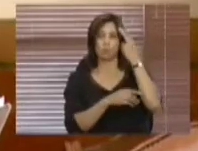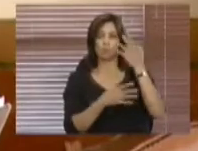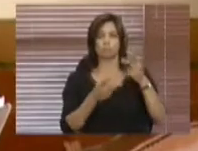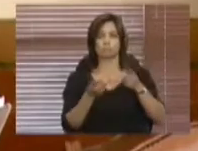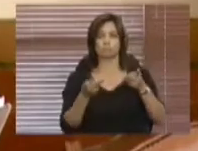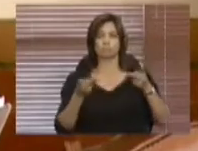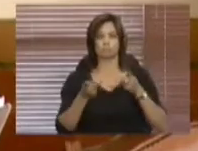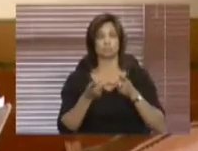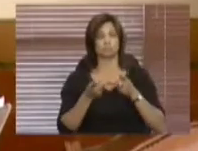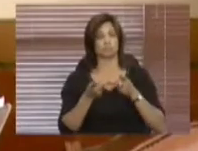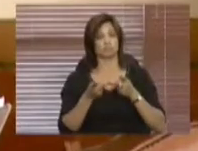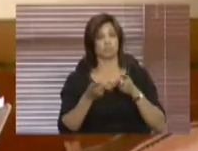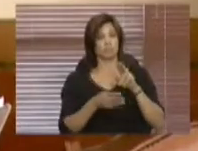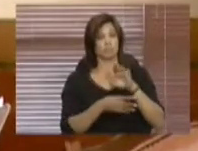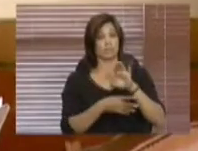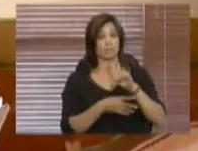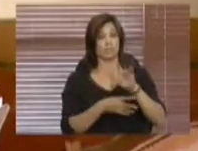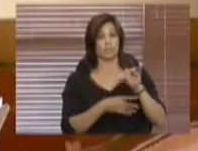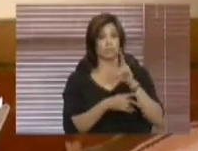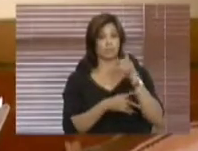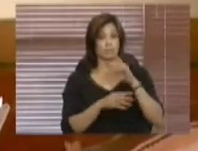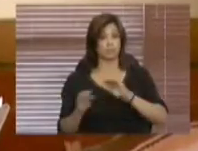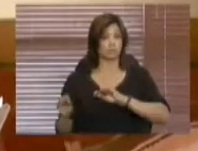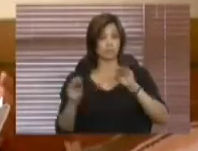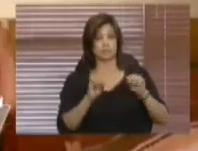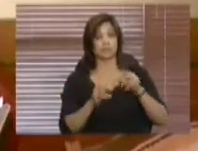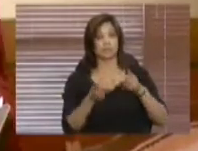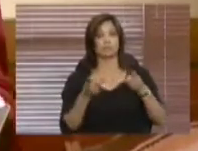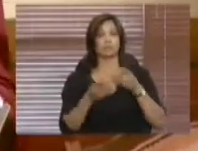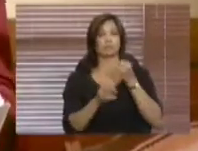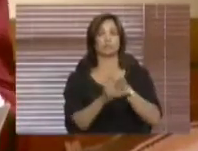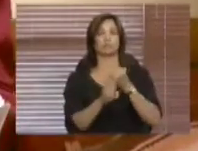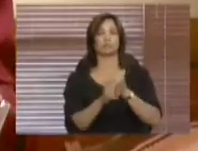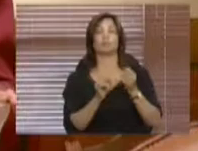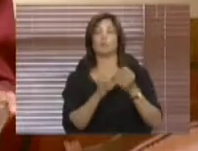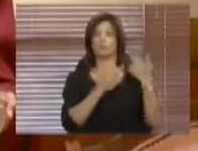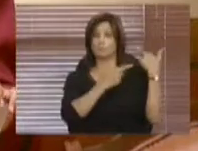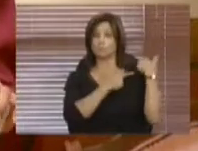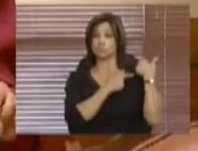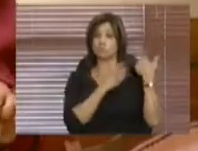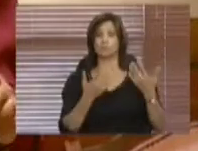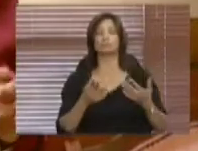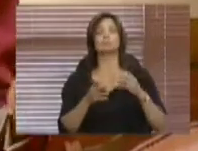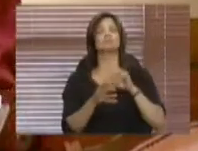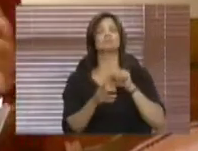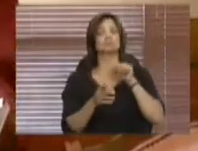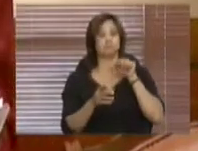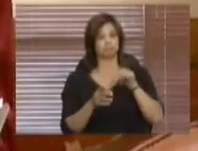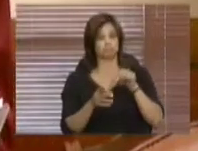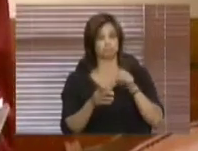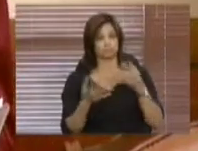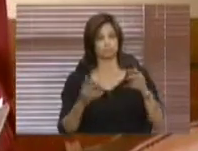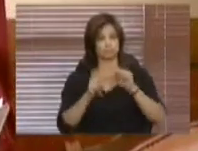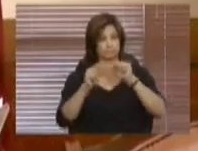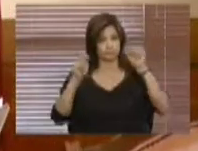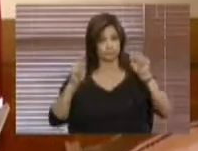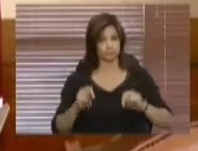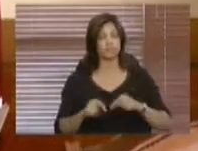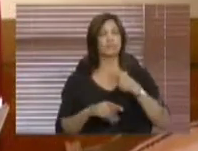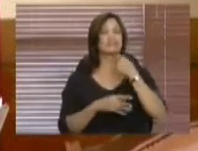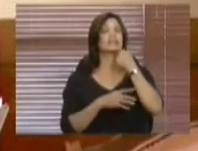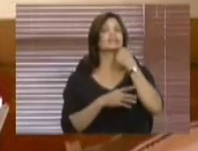espacio radioeléctrico y traslado de la jurisdicción competente. En este contexto, el tribunal